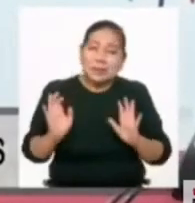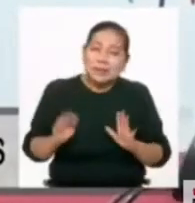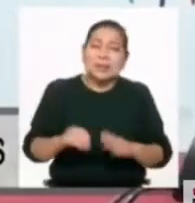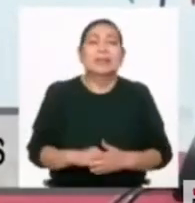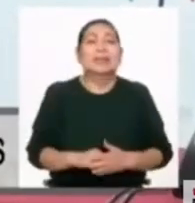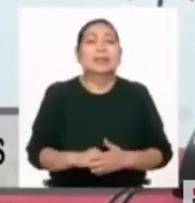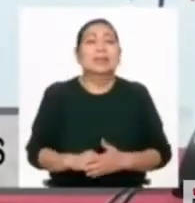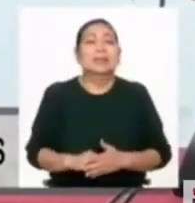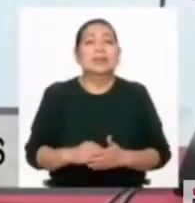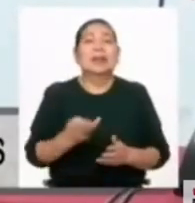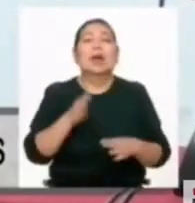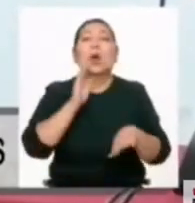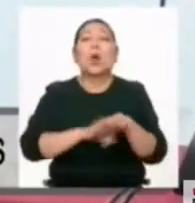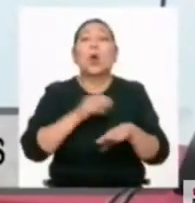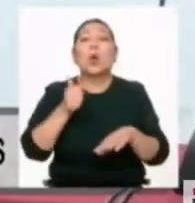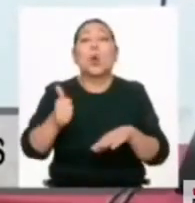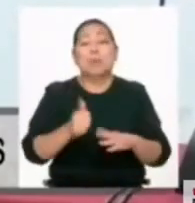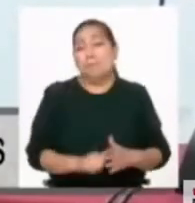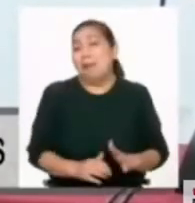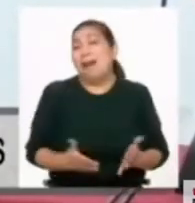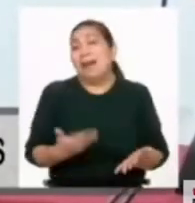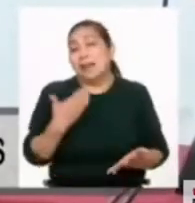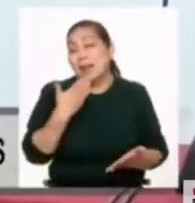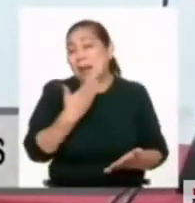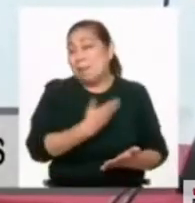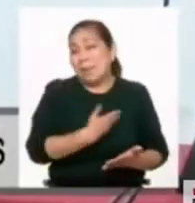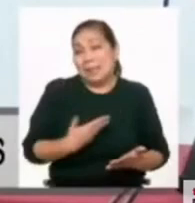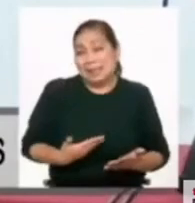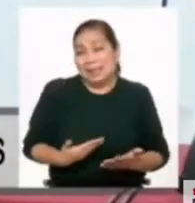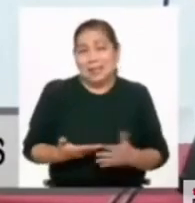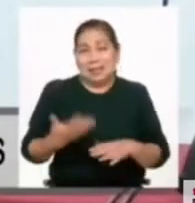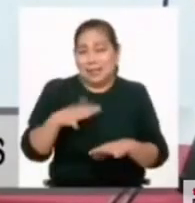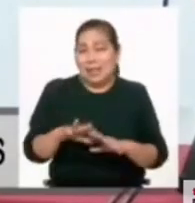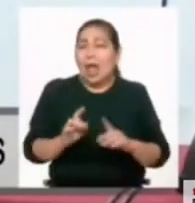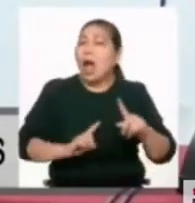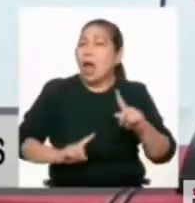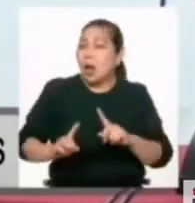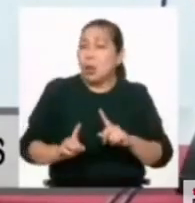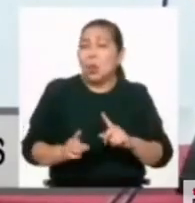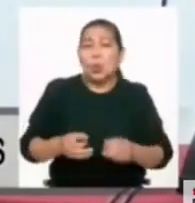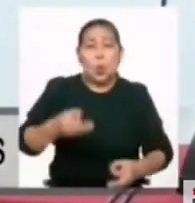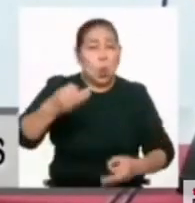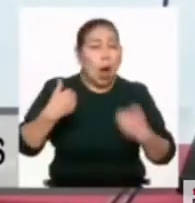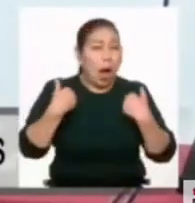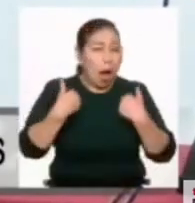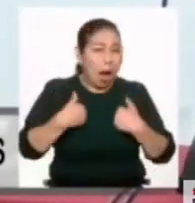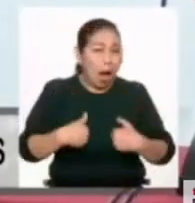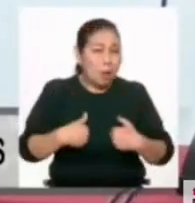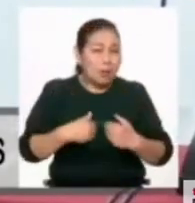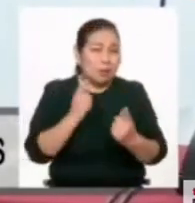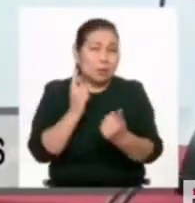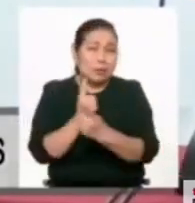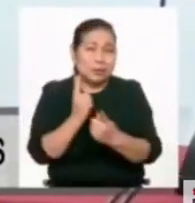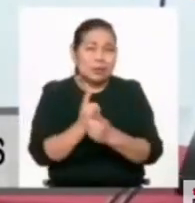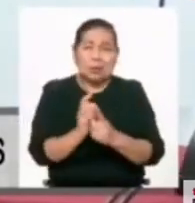no imputarle responsabilidad penal al presidente. Incluso algunos penalistas que son siempre